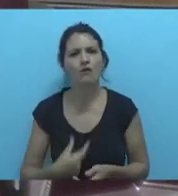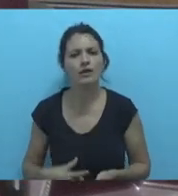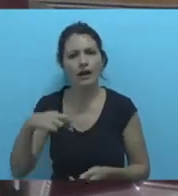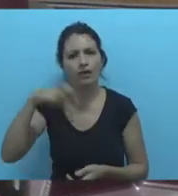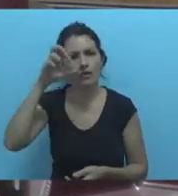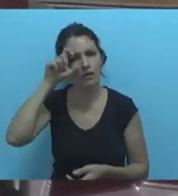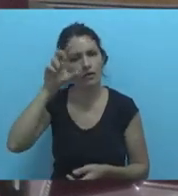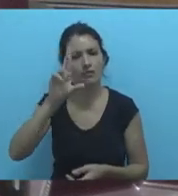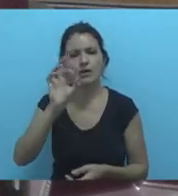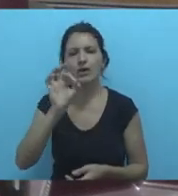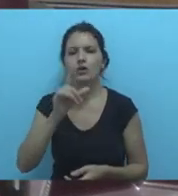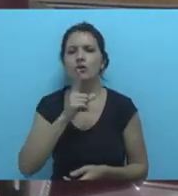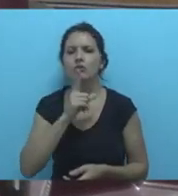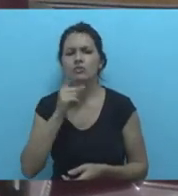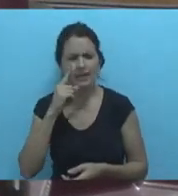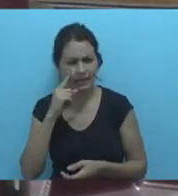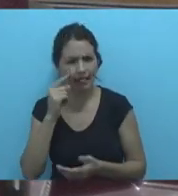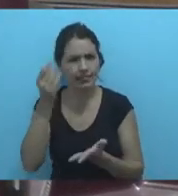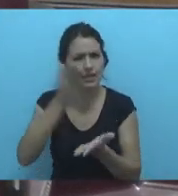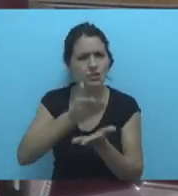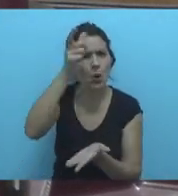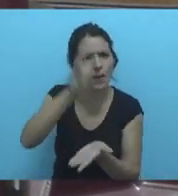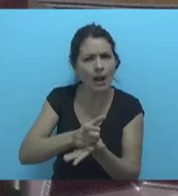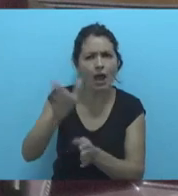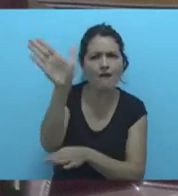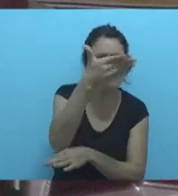derechos humanos no deberían tener banderas